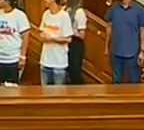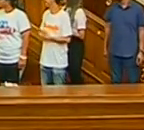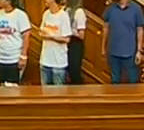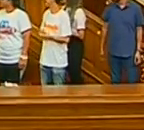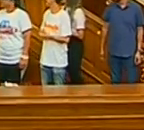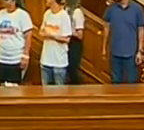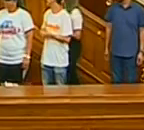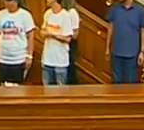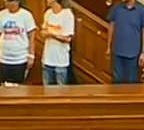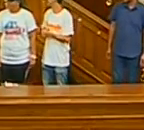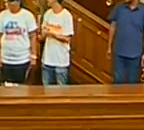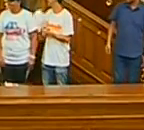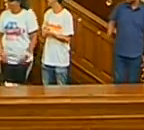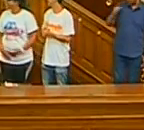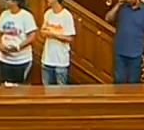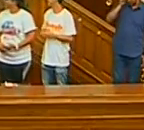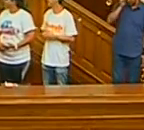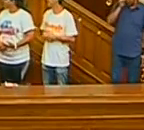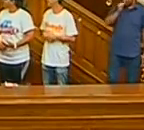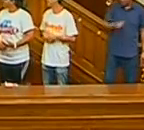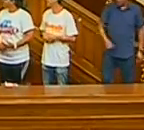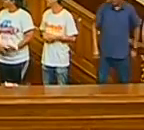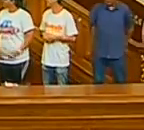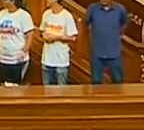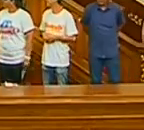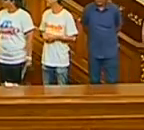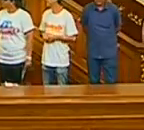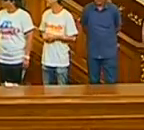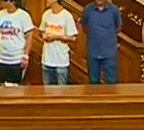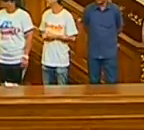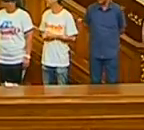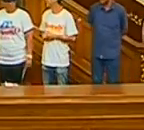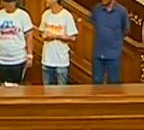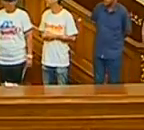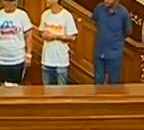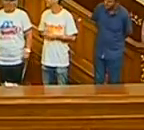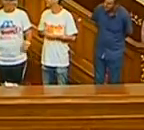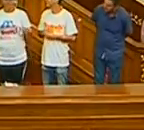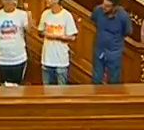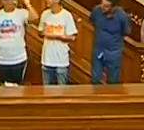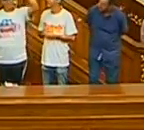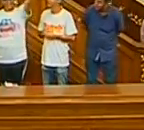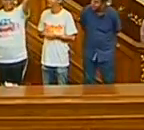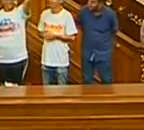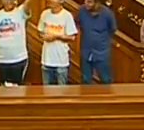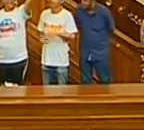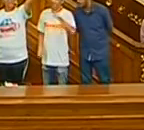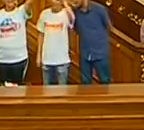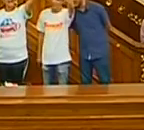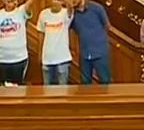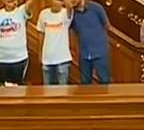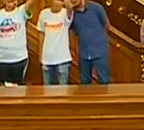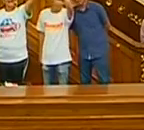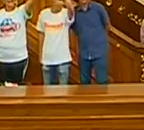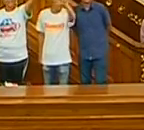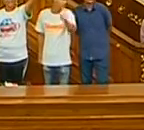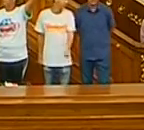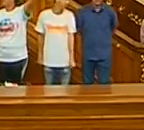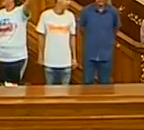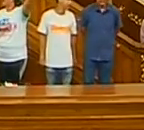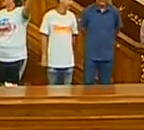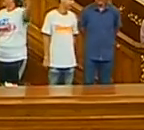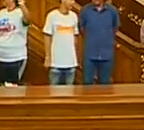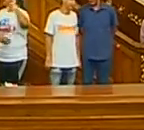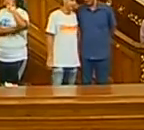buenas tardes que viva la juventud venezolana que viva la juventud bolivariana que viva roberts